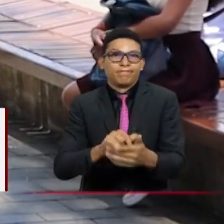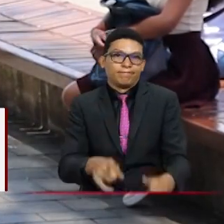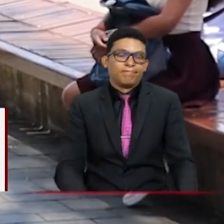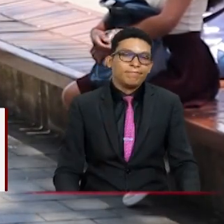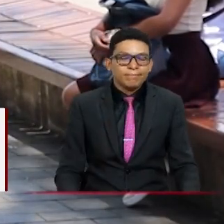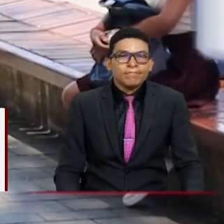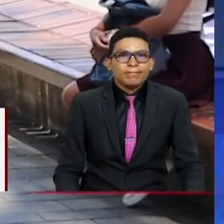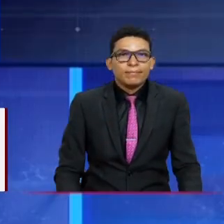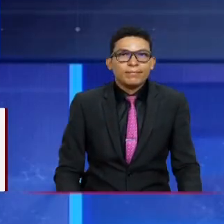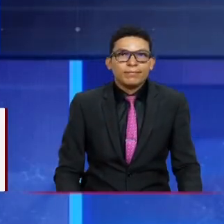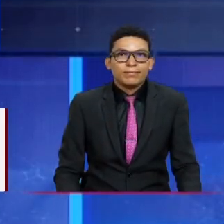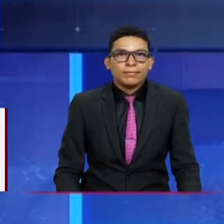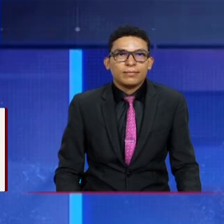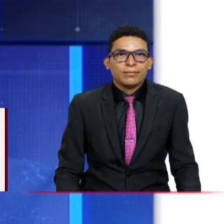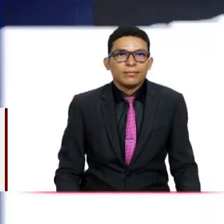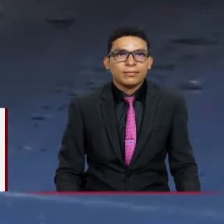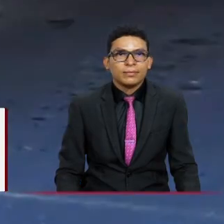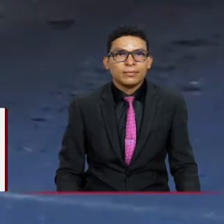tragedia.